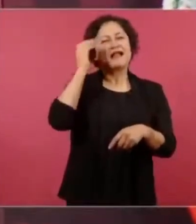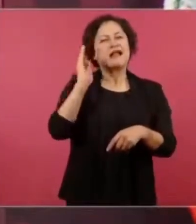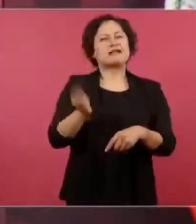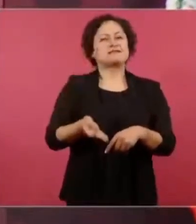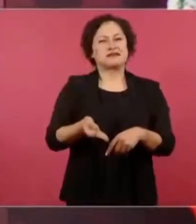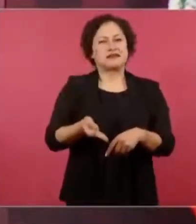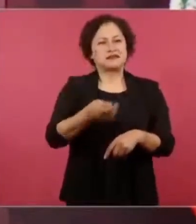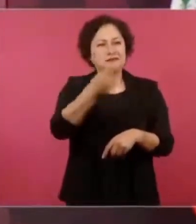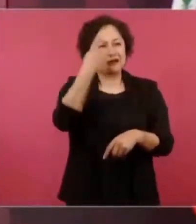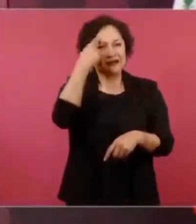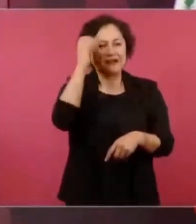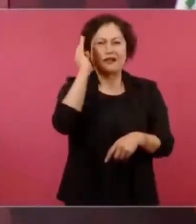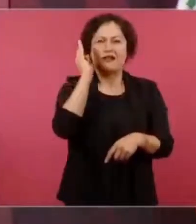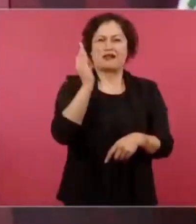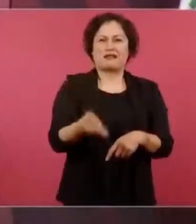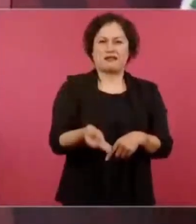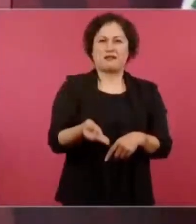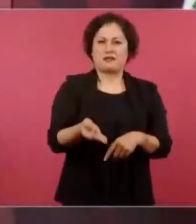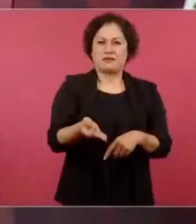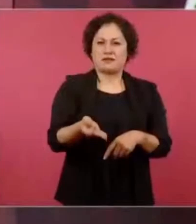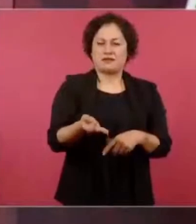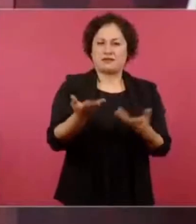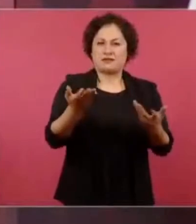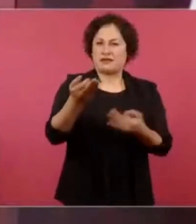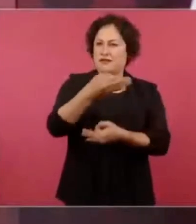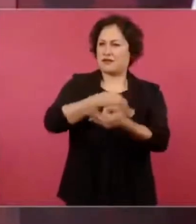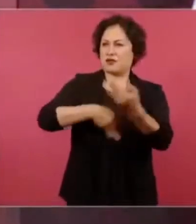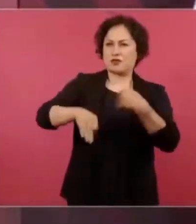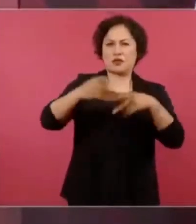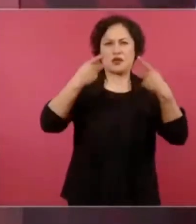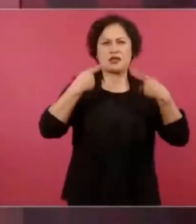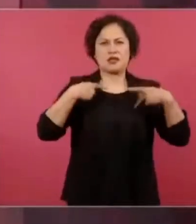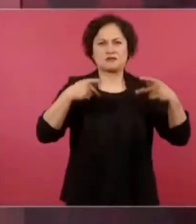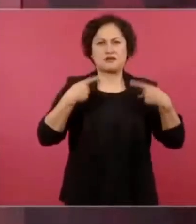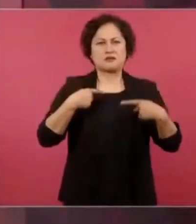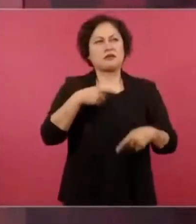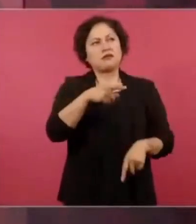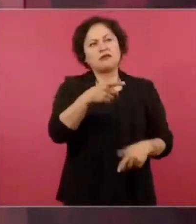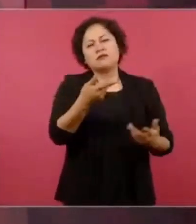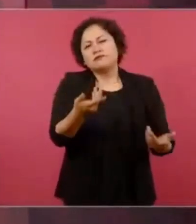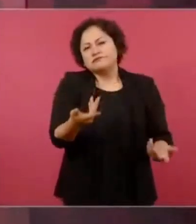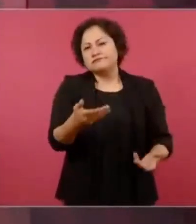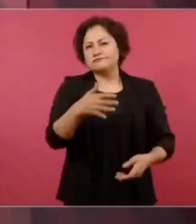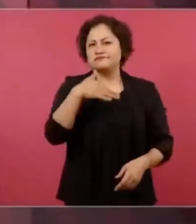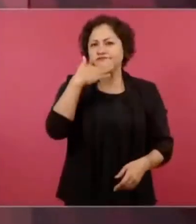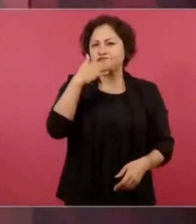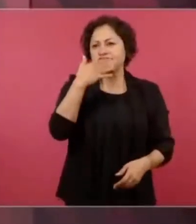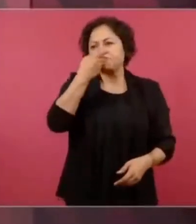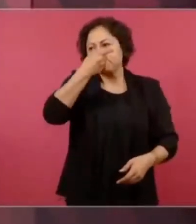que todos aceptáramos la corrupción.